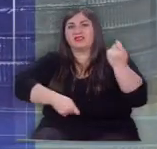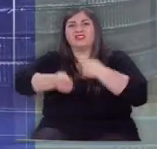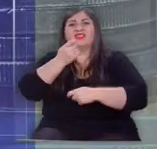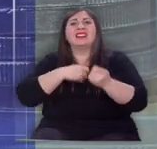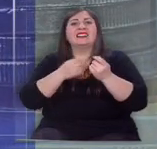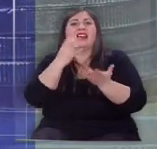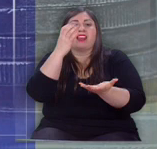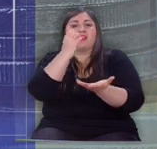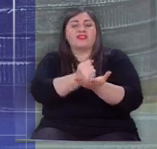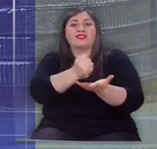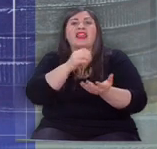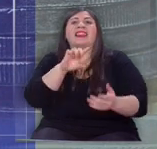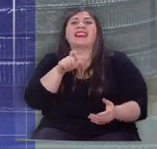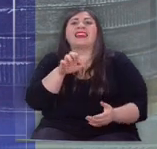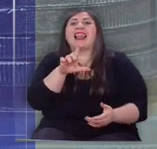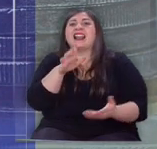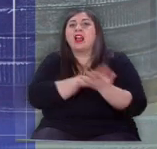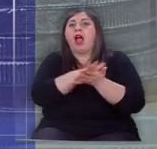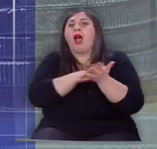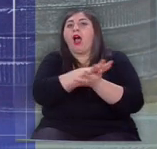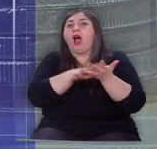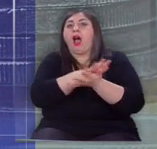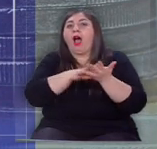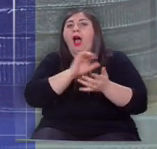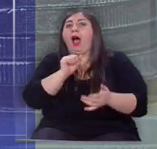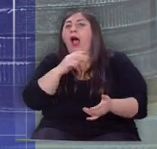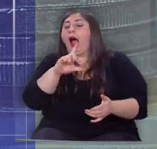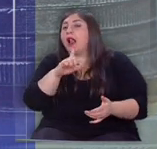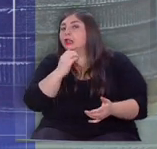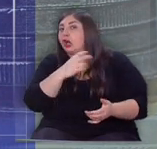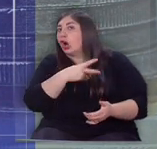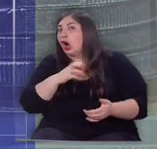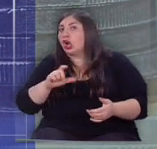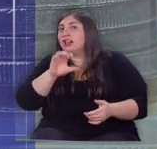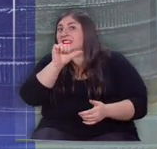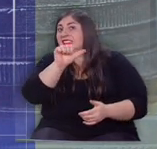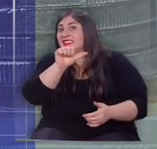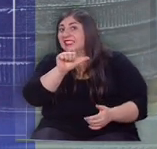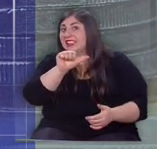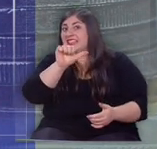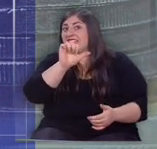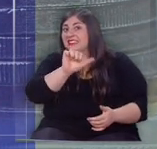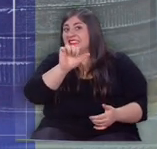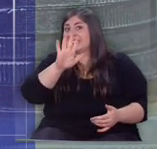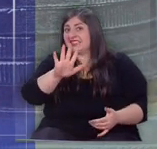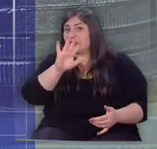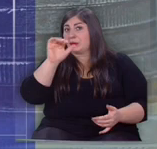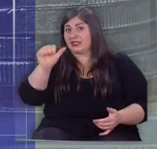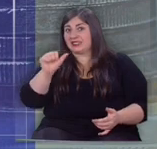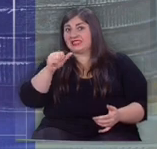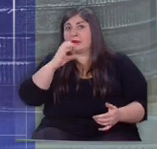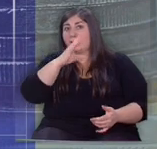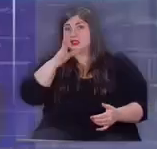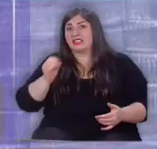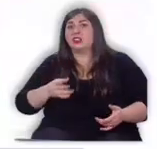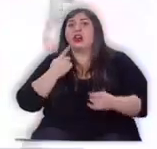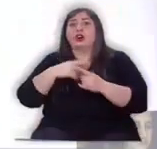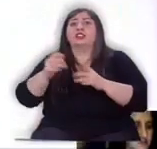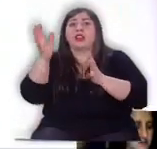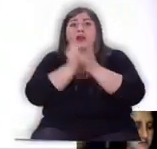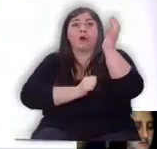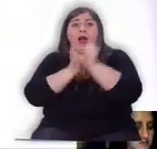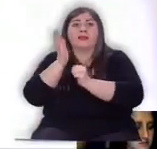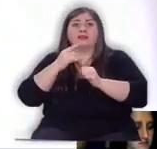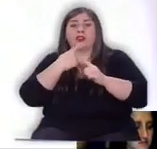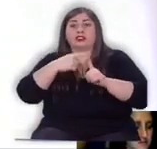alcohol gel aumentó 656%, seguido por las ventas de termómetros y guantes. Está ocurriendo lo mismo que está